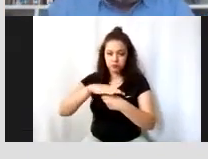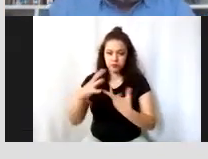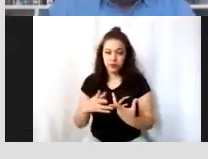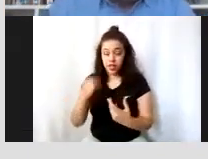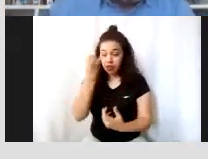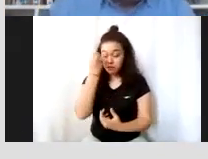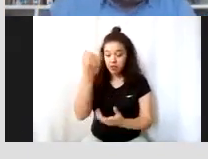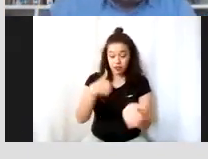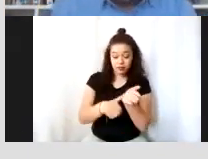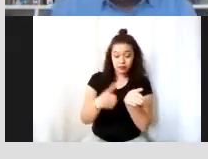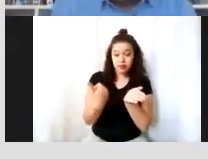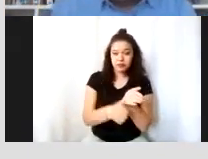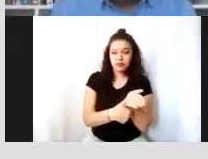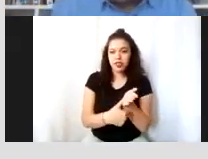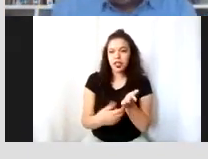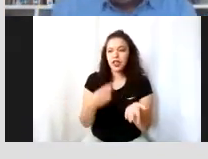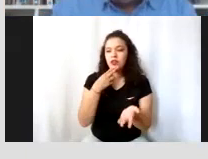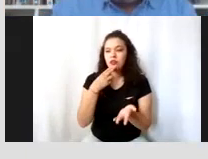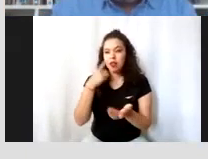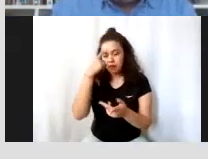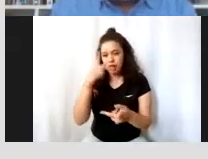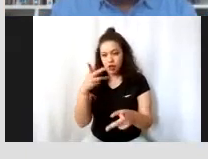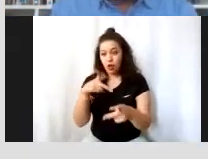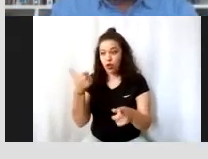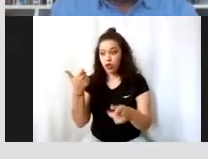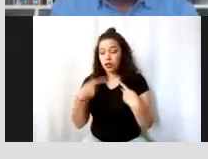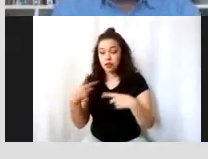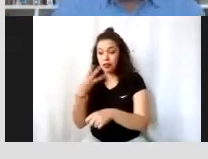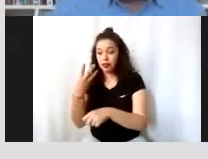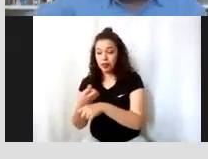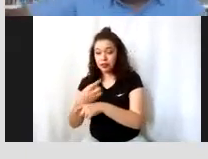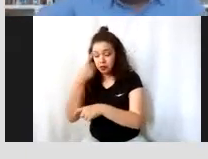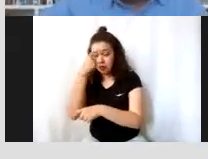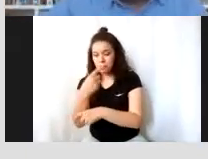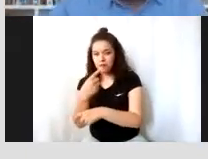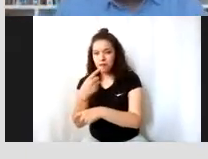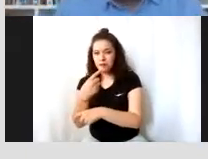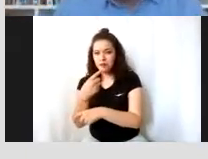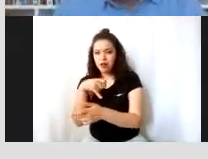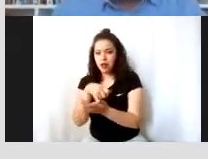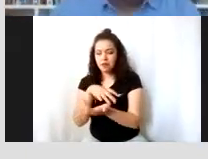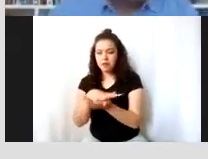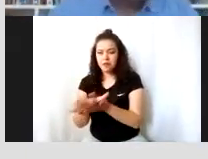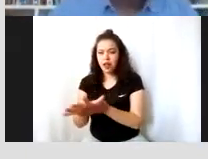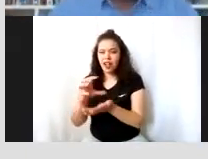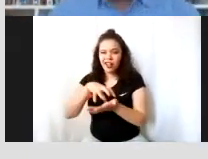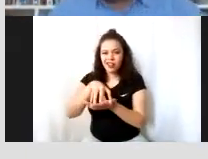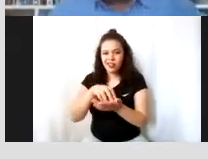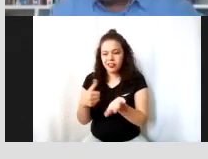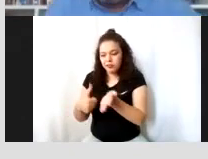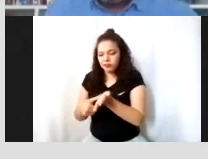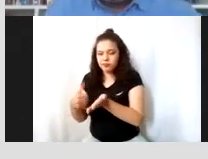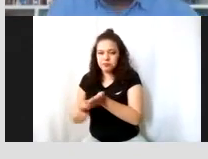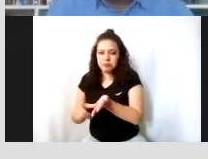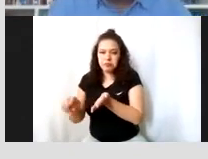digital sea utilizada por un tercero para imprimirla en algún documento, en